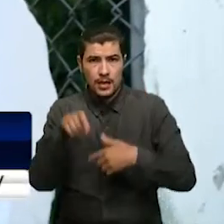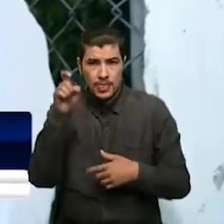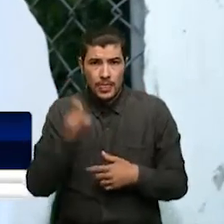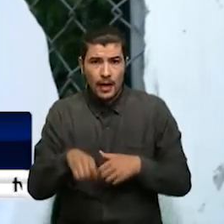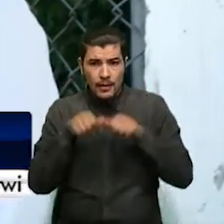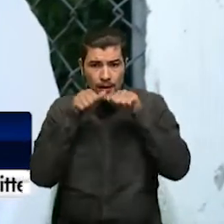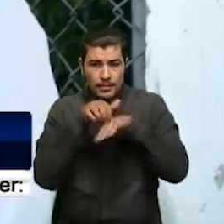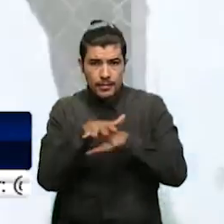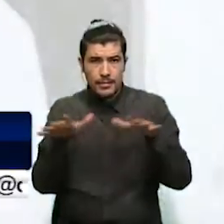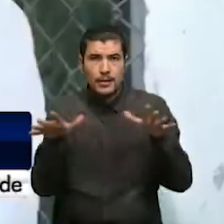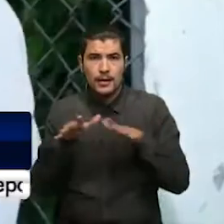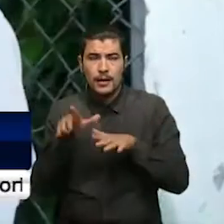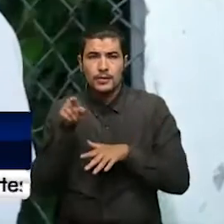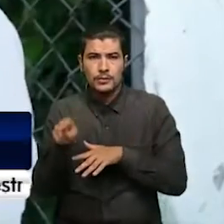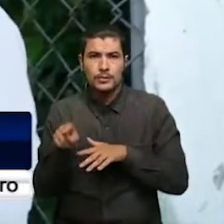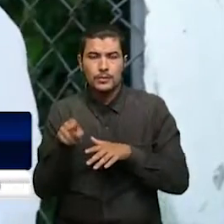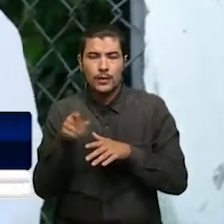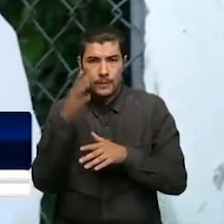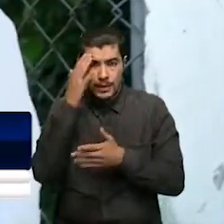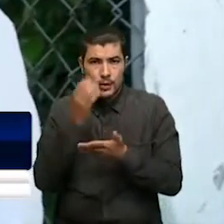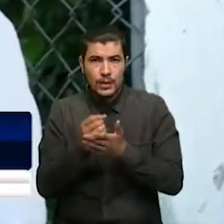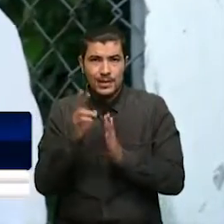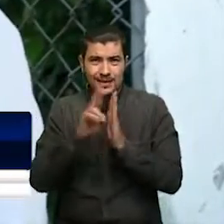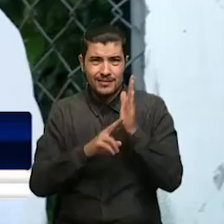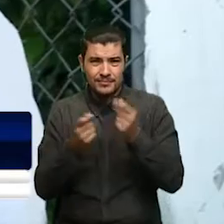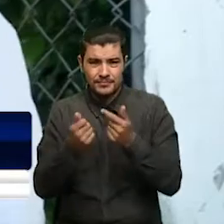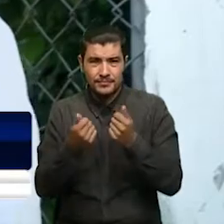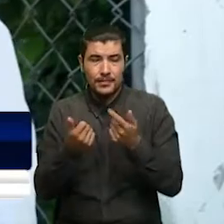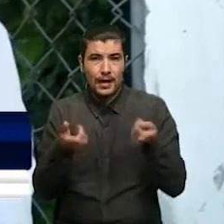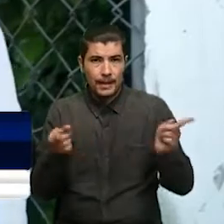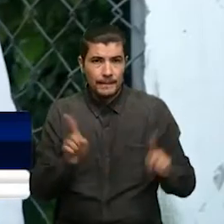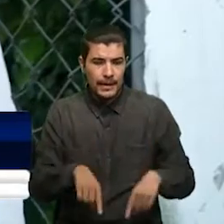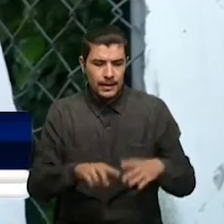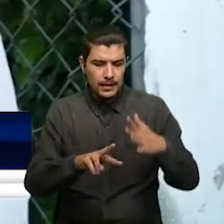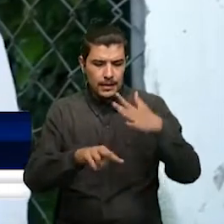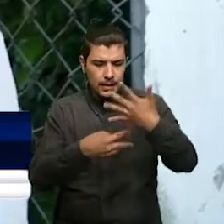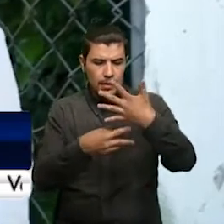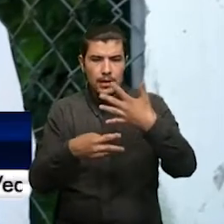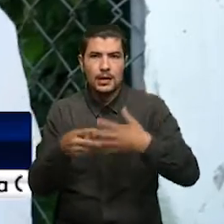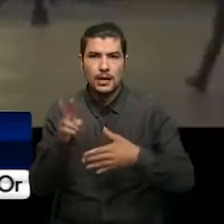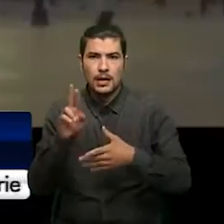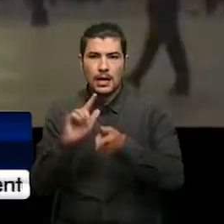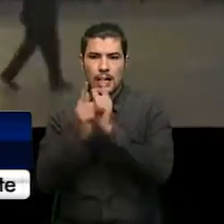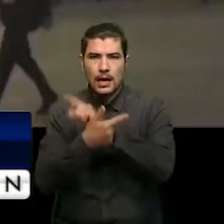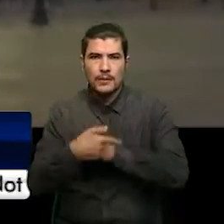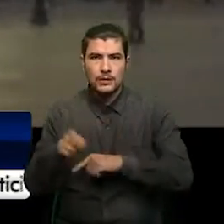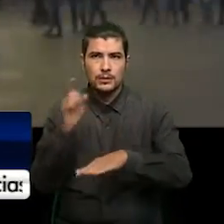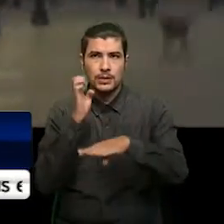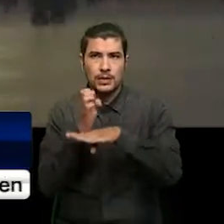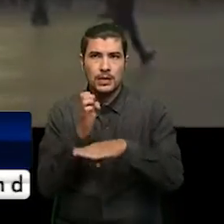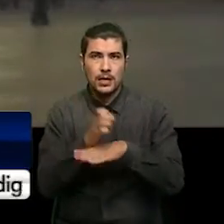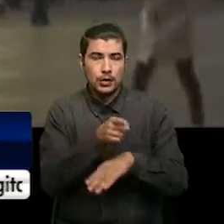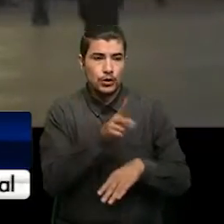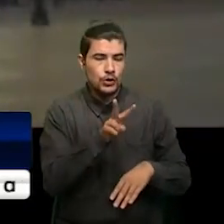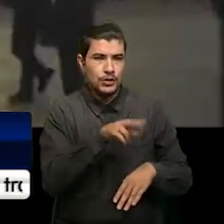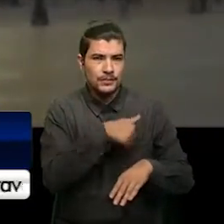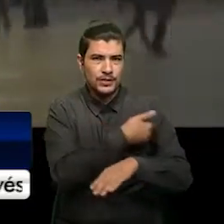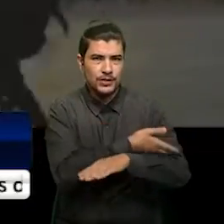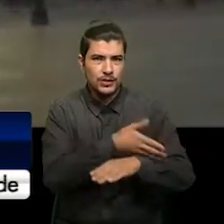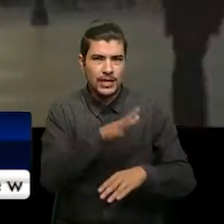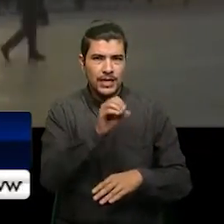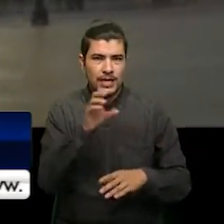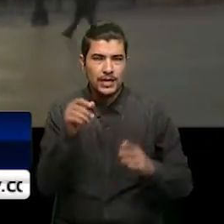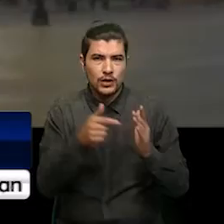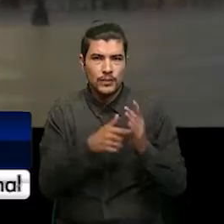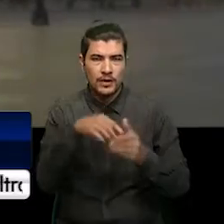que publicar la declaración de renta y el séptimo punto es que haya renovación en las entidades públicas dos millones quinientos mil votos